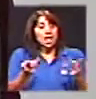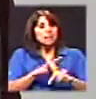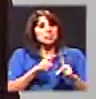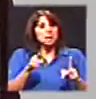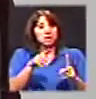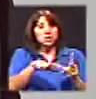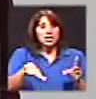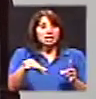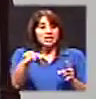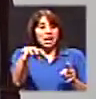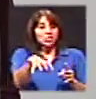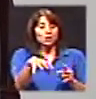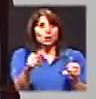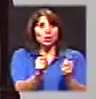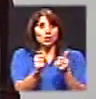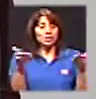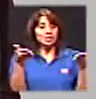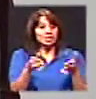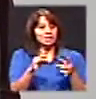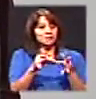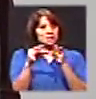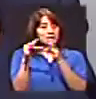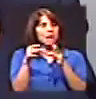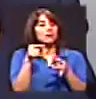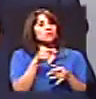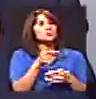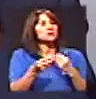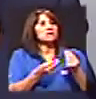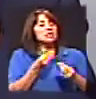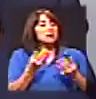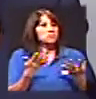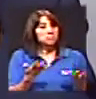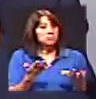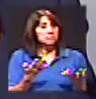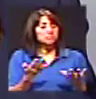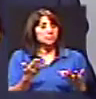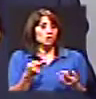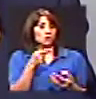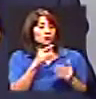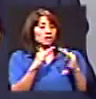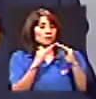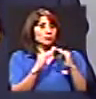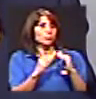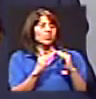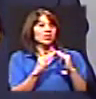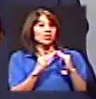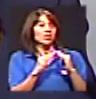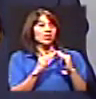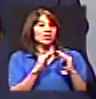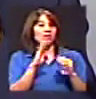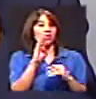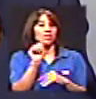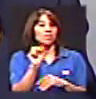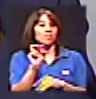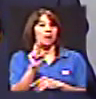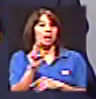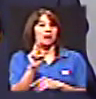sé qué temas le llaman a usted, pero por lo menos eso es el hecho de que usted viva en Barba de